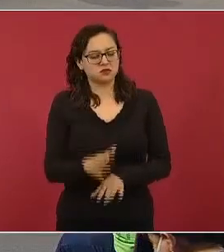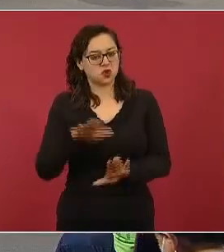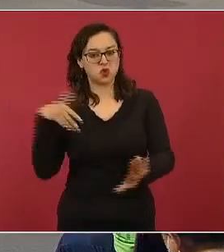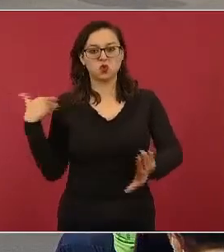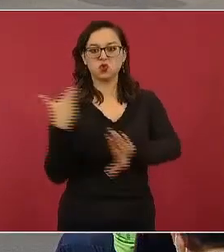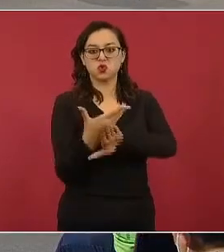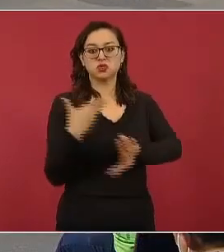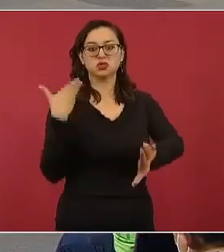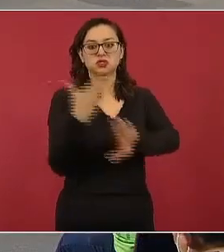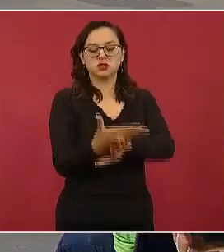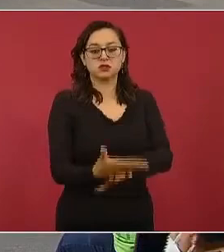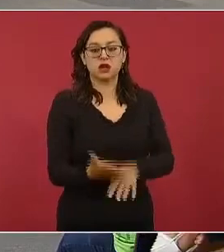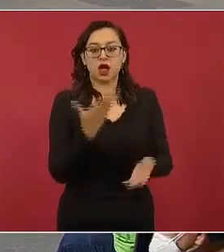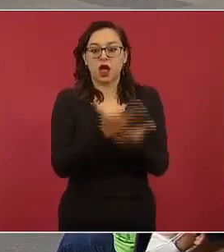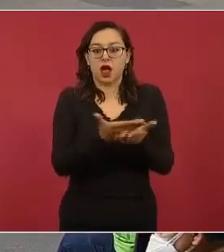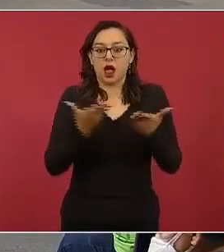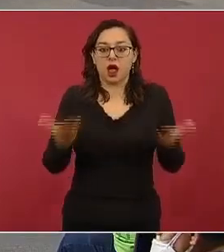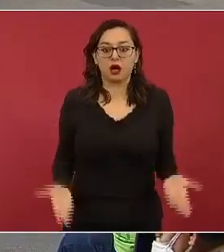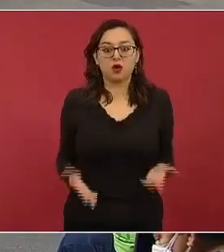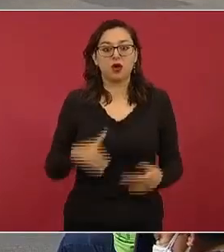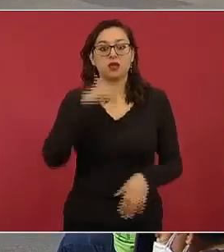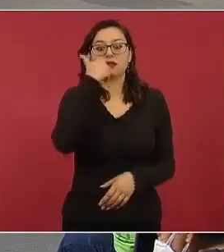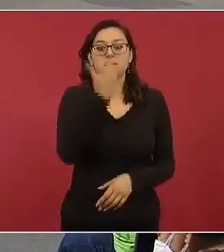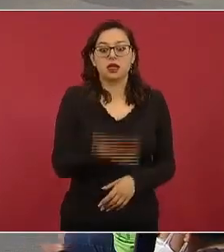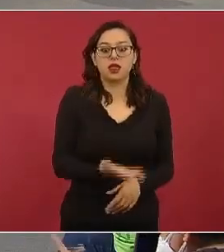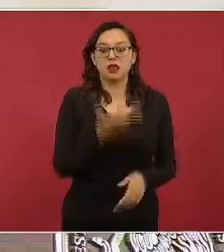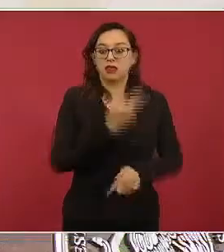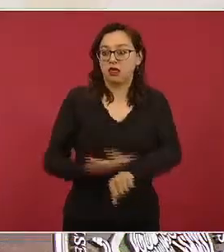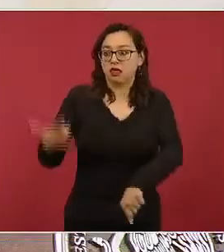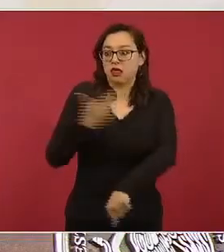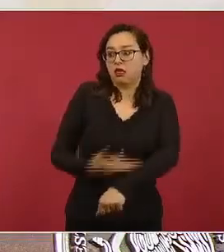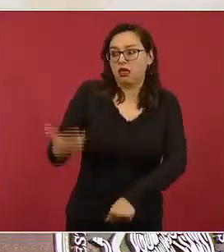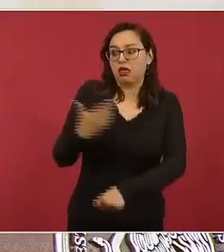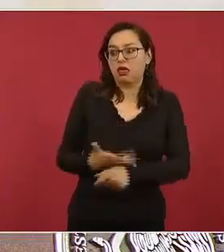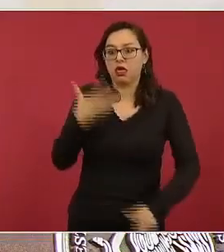Porque se sentían los dueños de México.